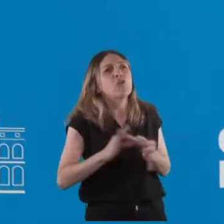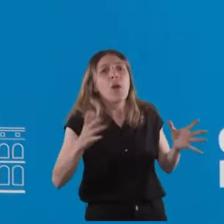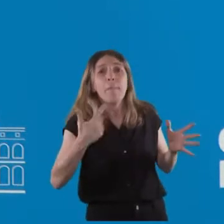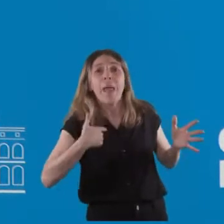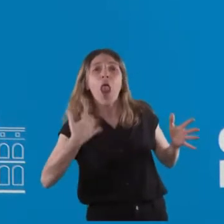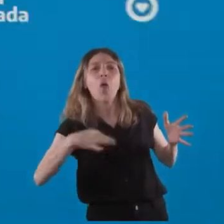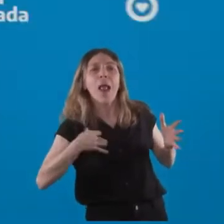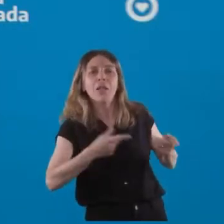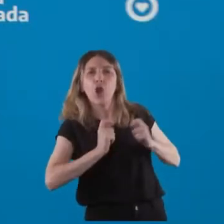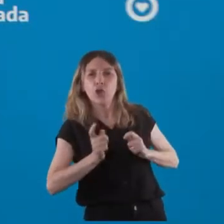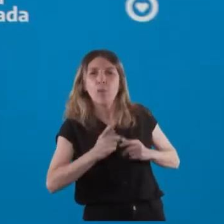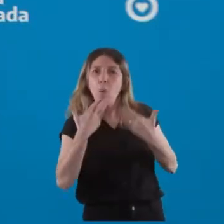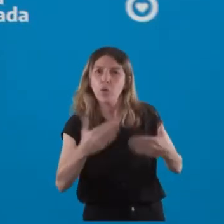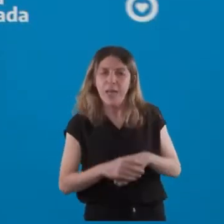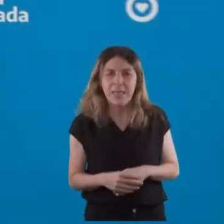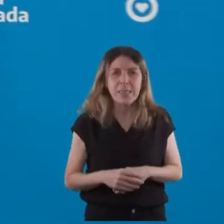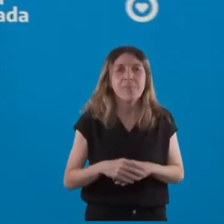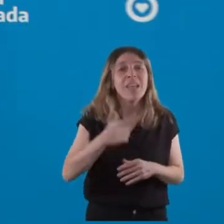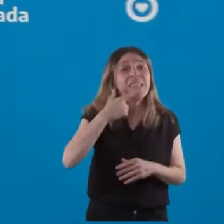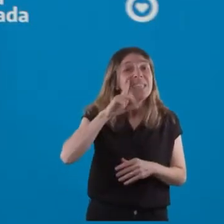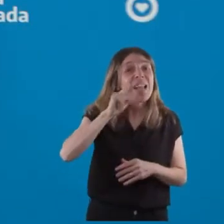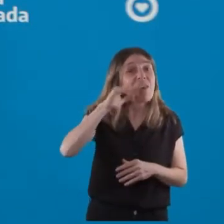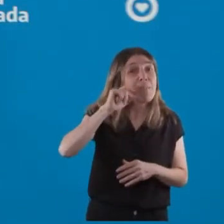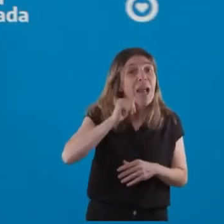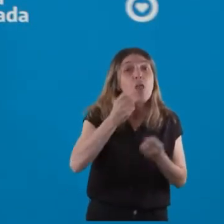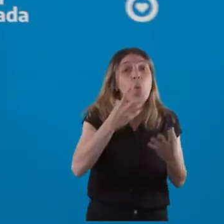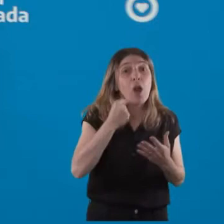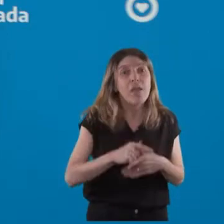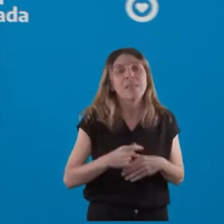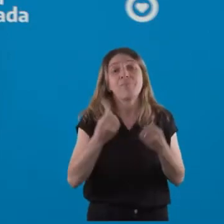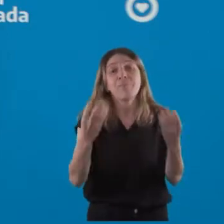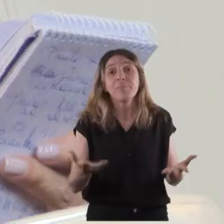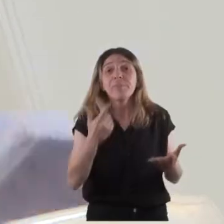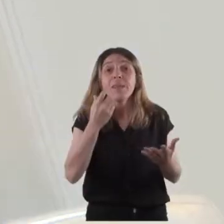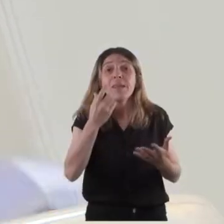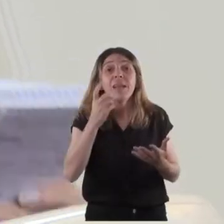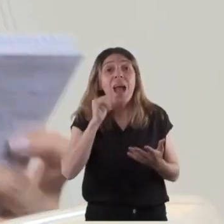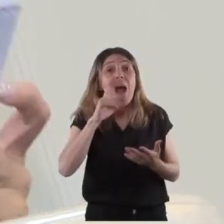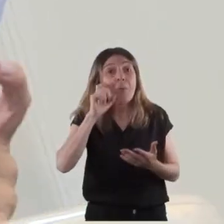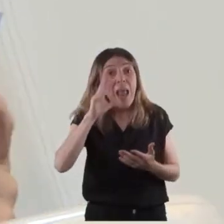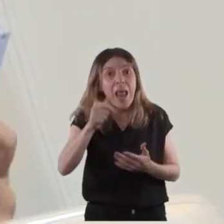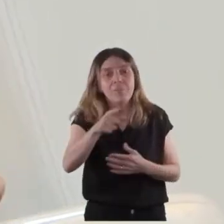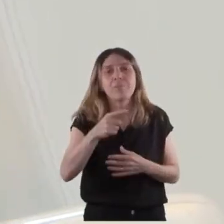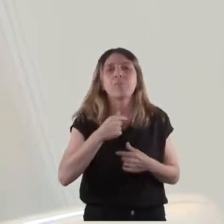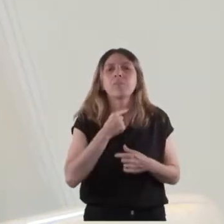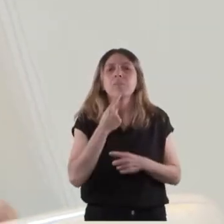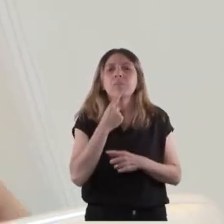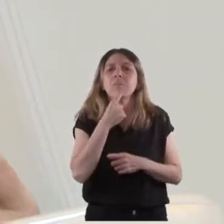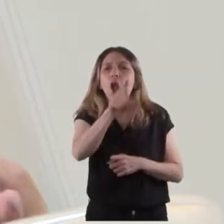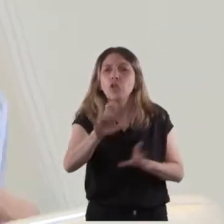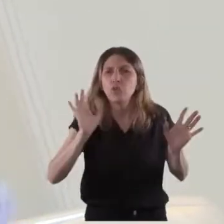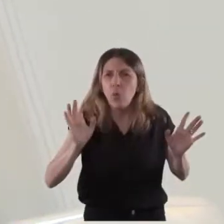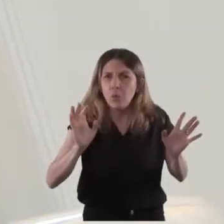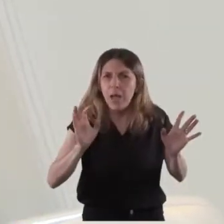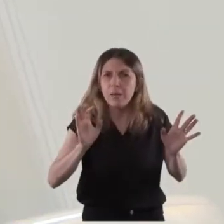muchas gracias silvia mercado buenos dias como las que tal gabriela cómo le va le quiero hacer una consulta